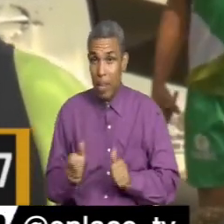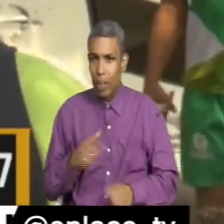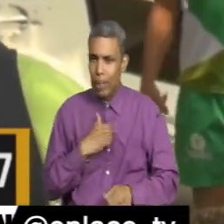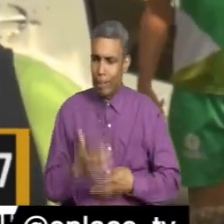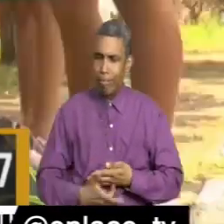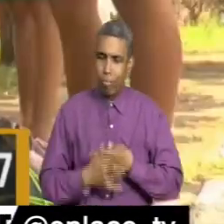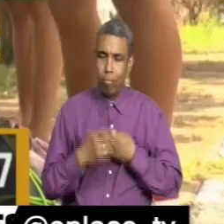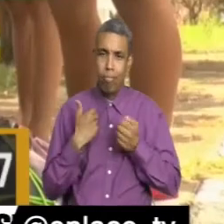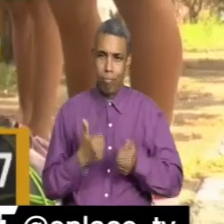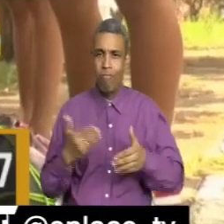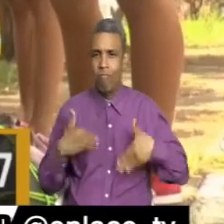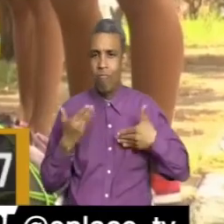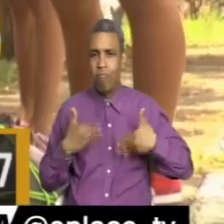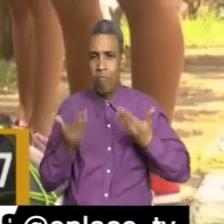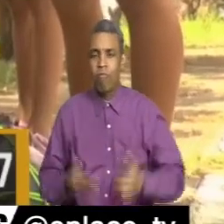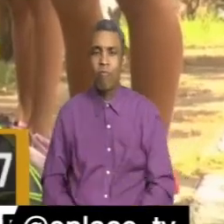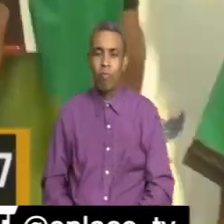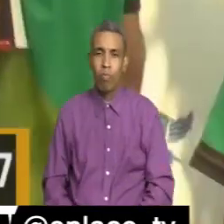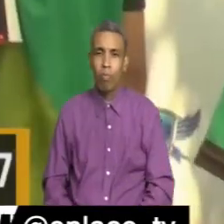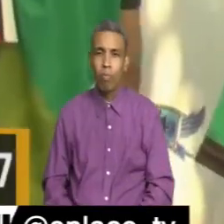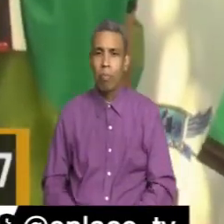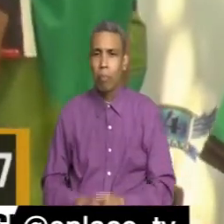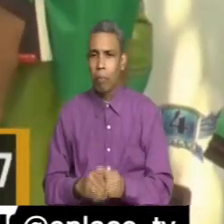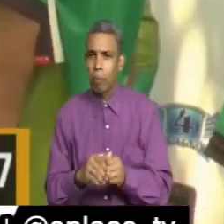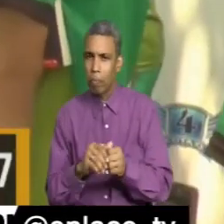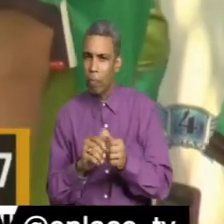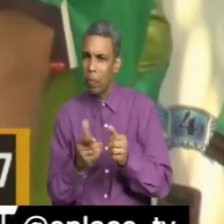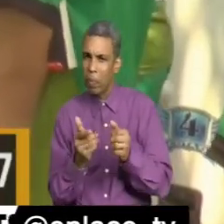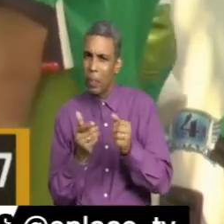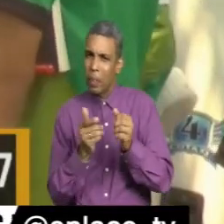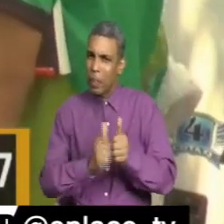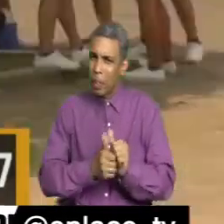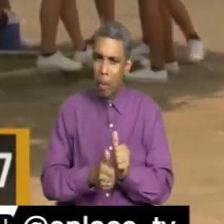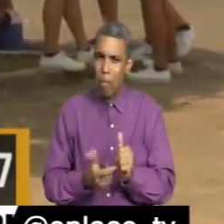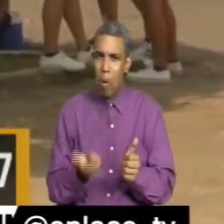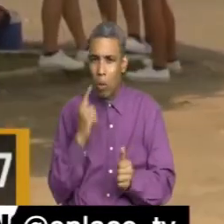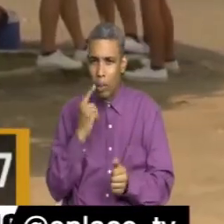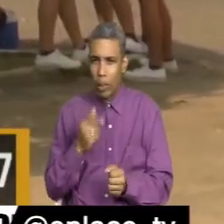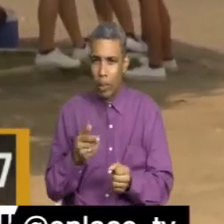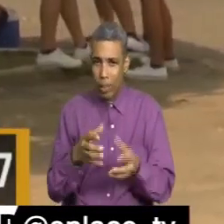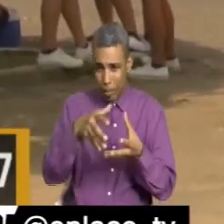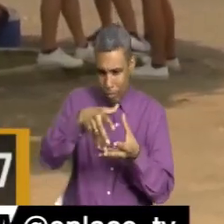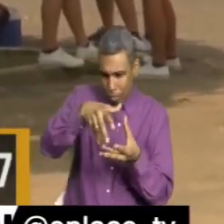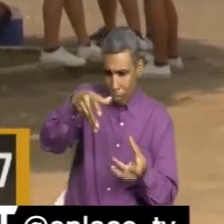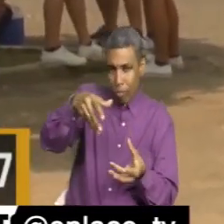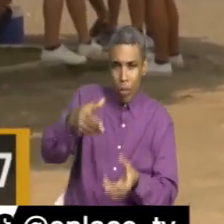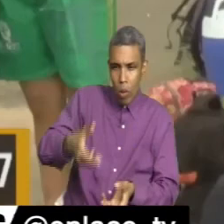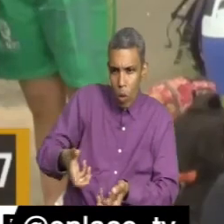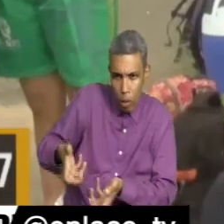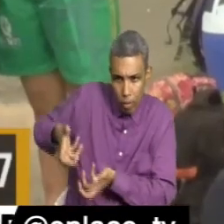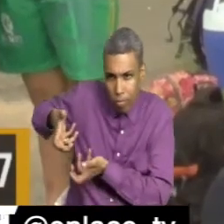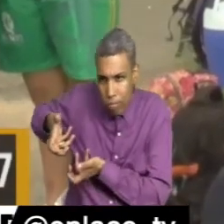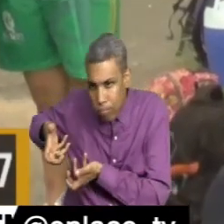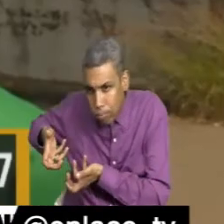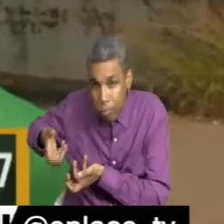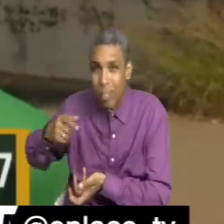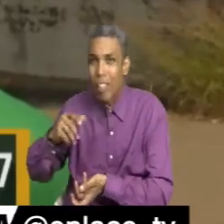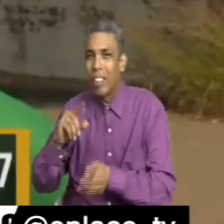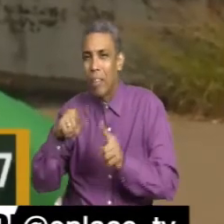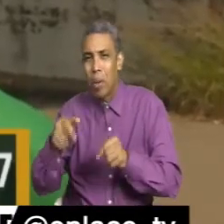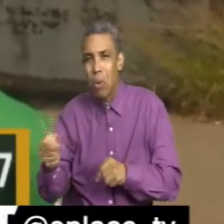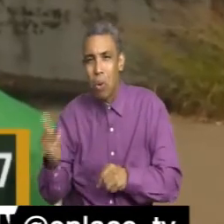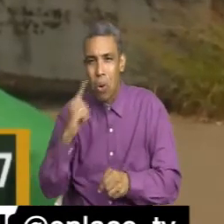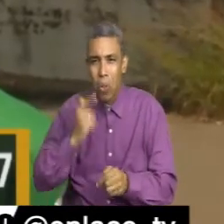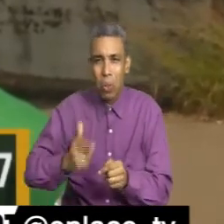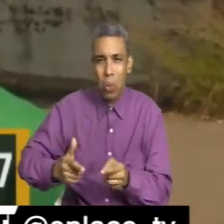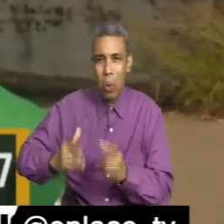para nosotros. Las delegaciones de balonmano y rugby también ya están listos para esta competencia que va del 15 al 18 de agosto. Las expectativas son